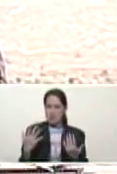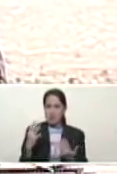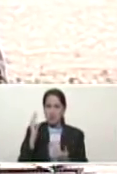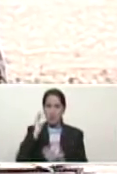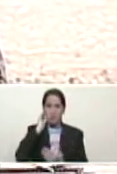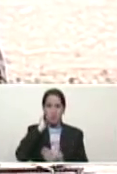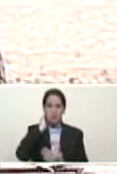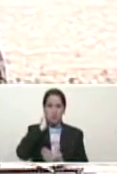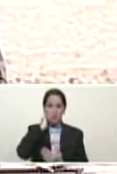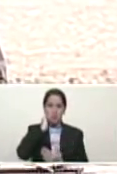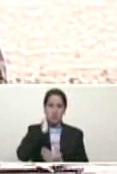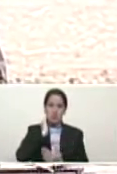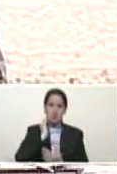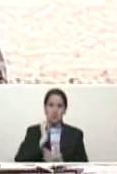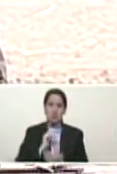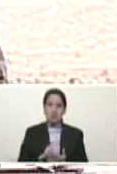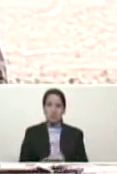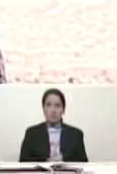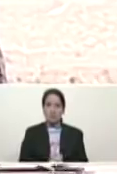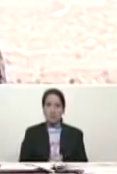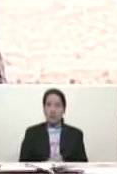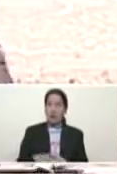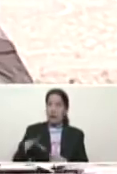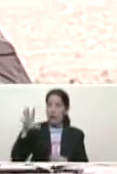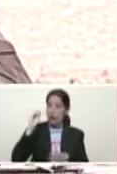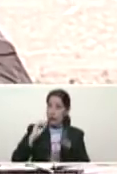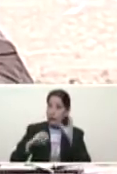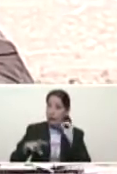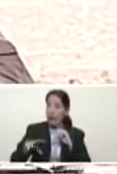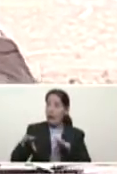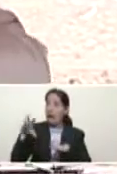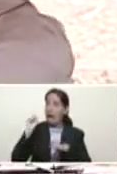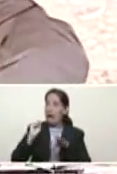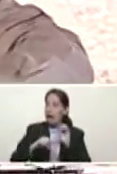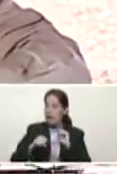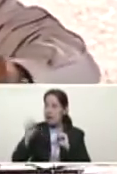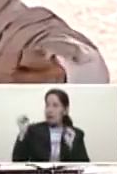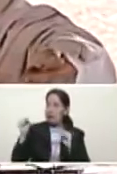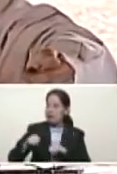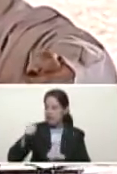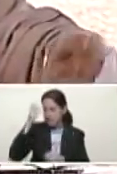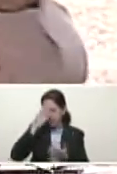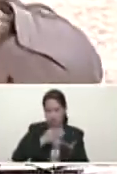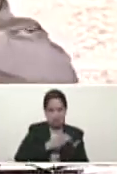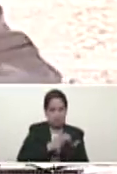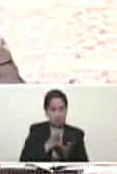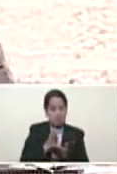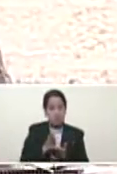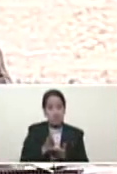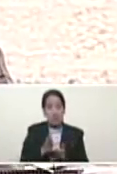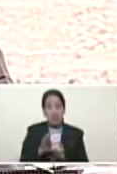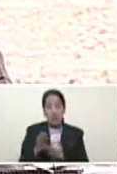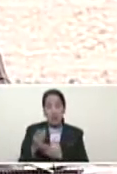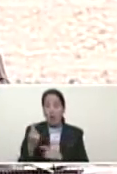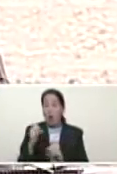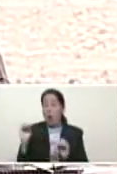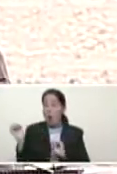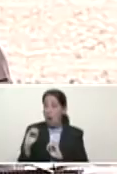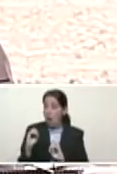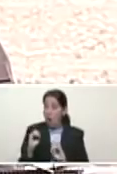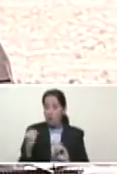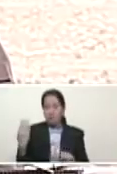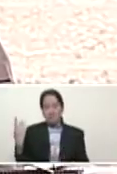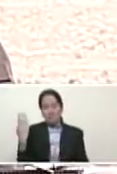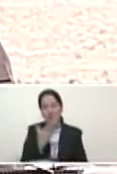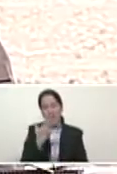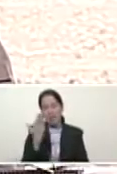que obedecen las órdenes gringas o ellos los van a perseguir y castigar.